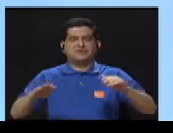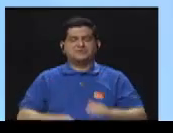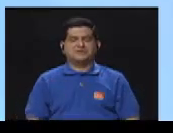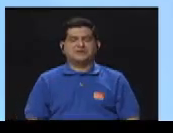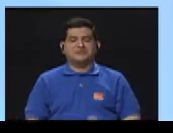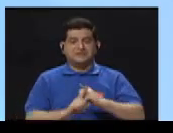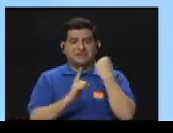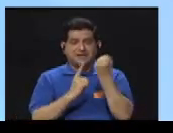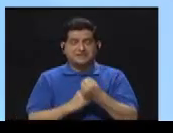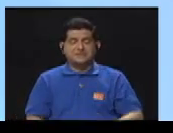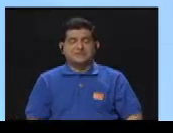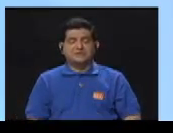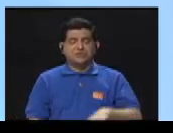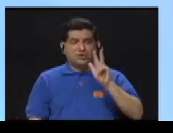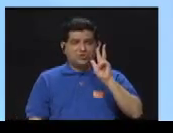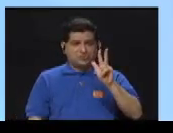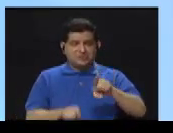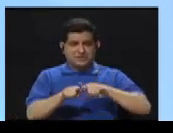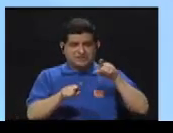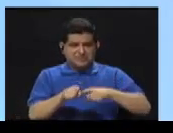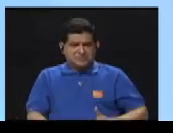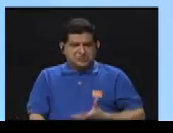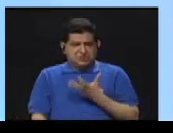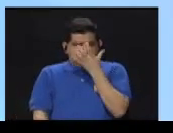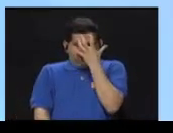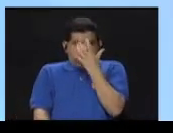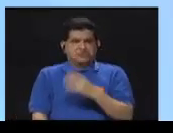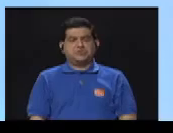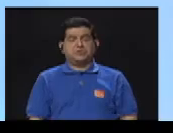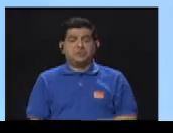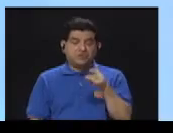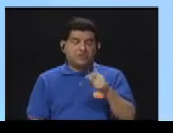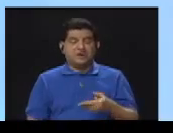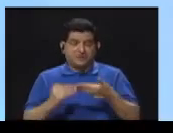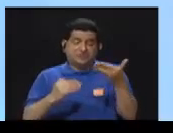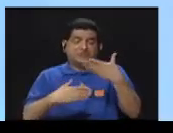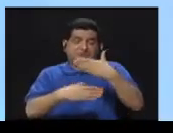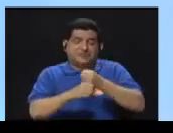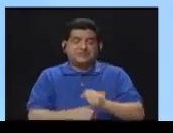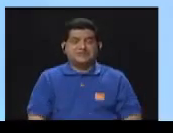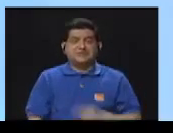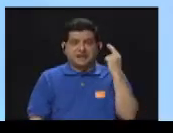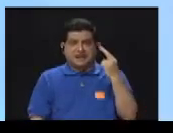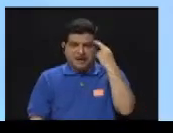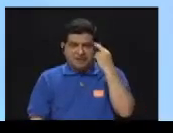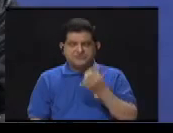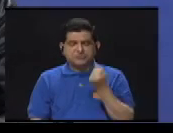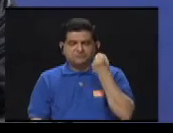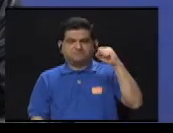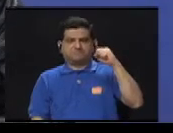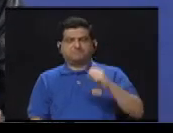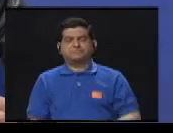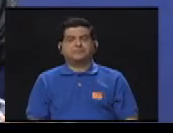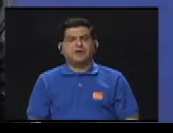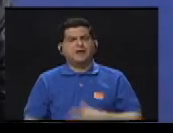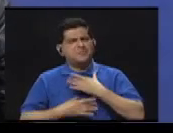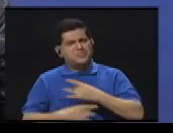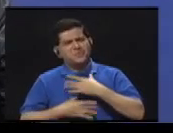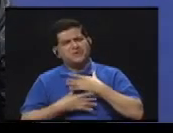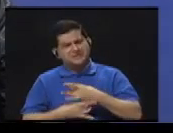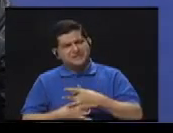esto desató la furia de estos tres, que bueno, hicieron lo que hicieron, motivados por eso. Es interesante,